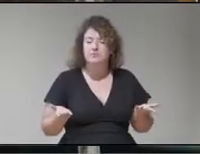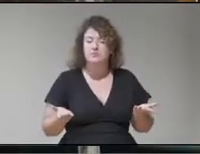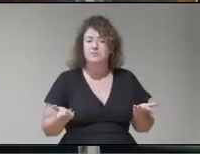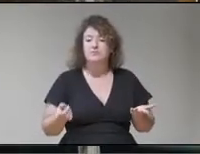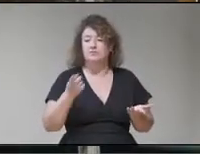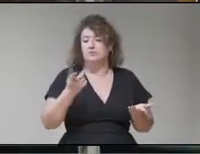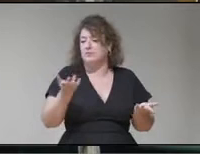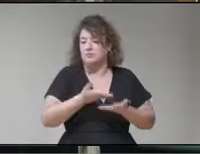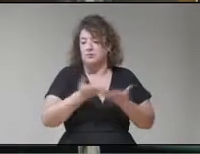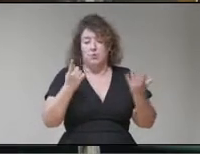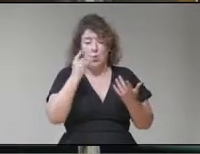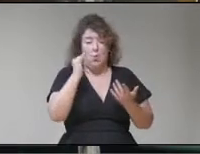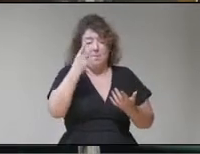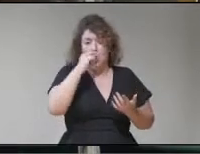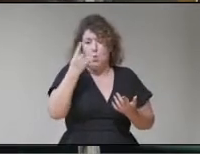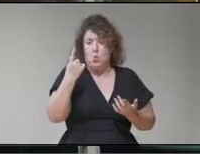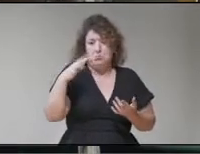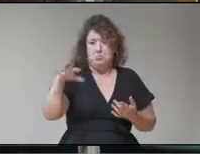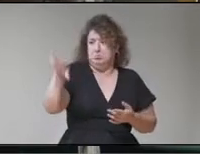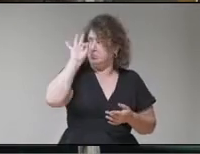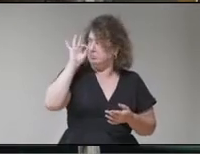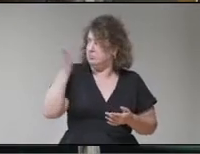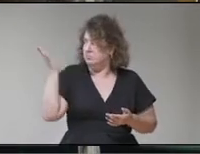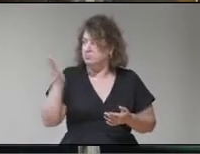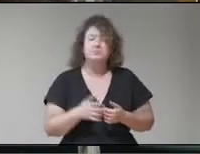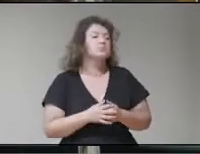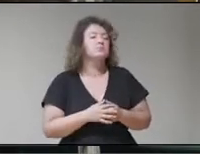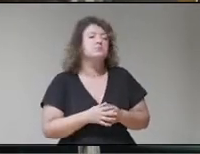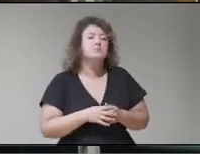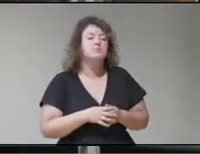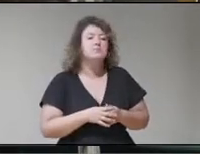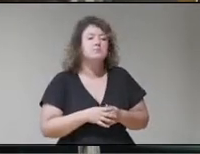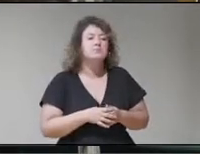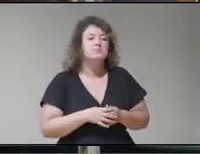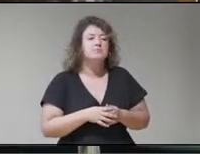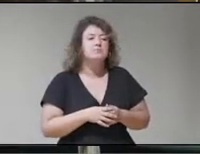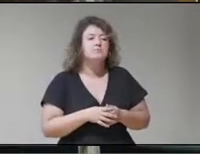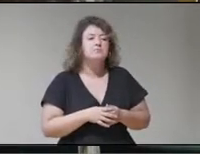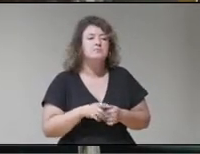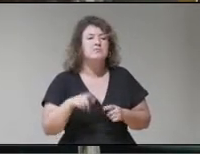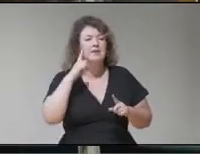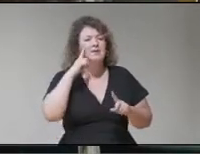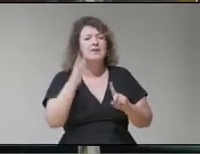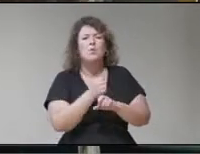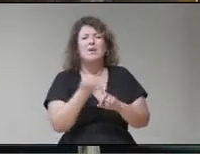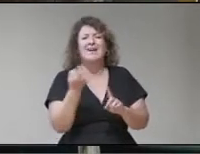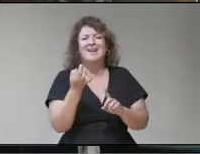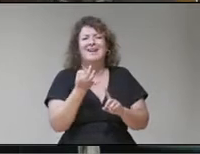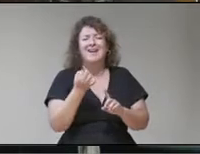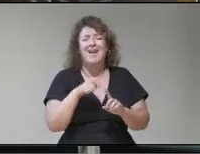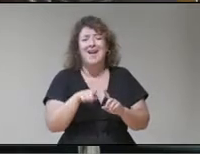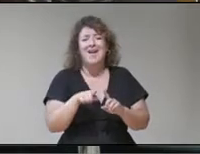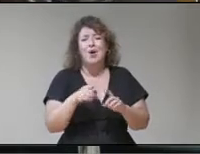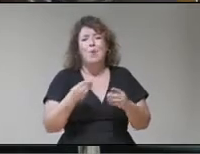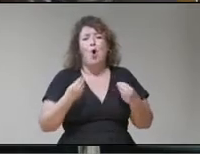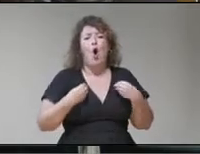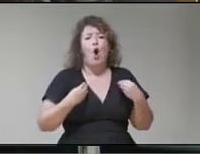uno cualquiera de ellos que cogí aquí para poner lo que encuentran son organismos